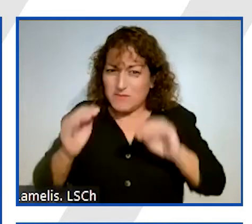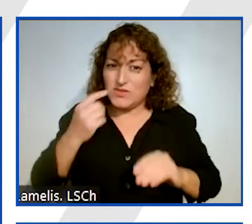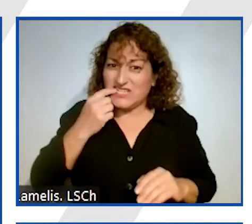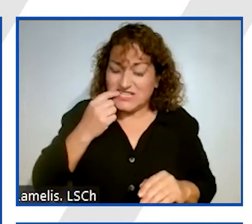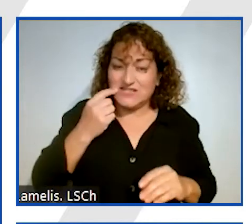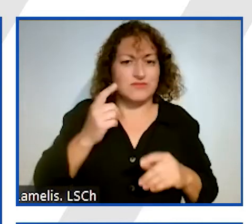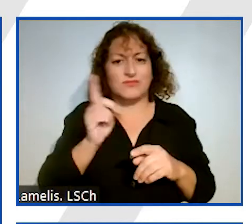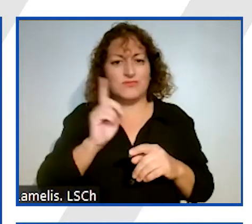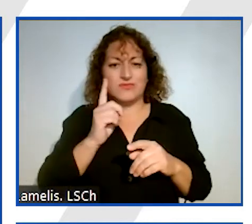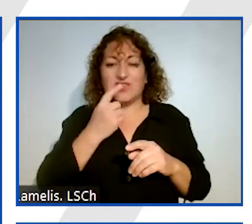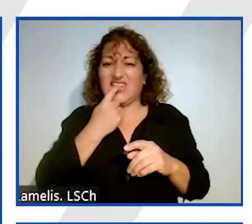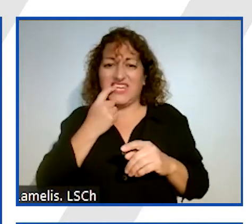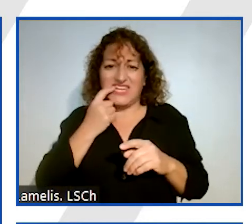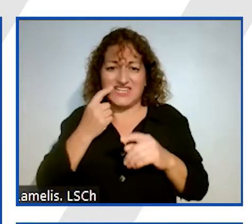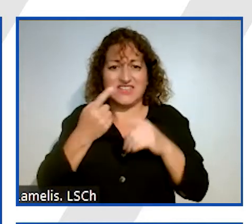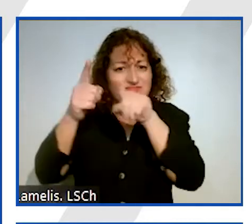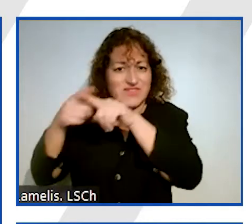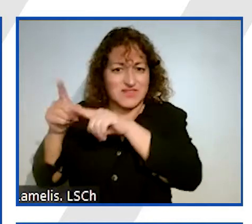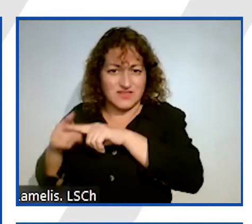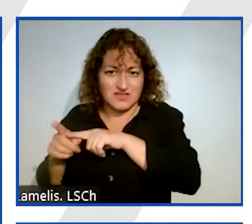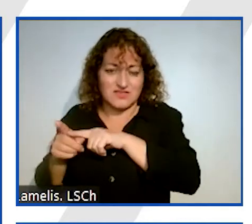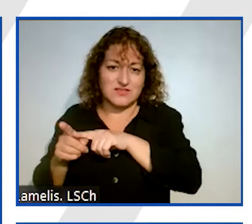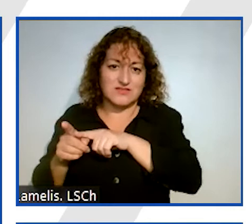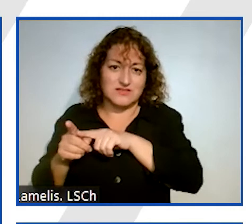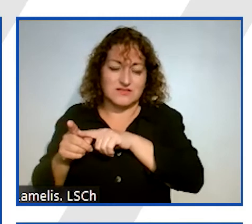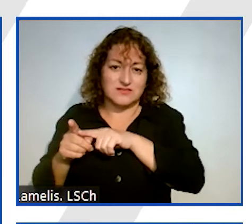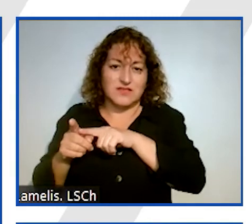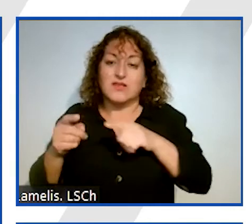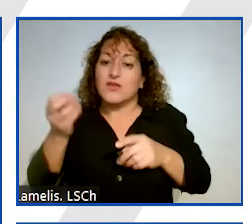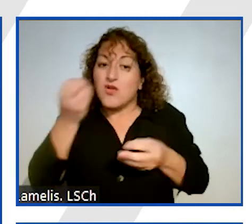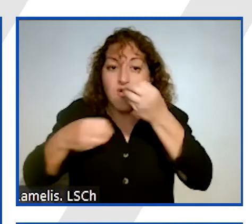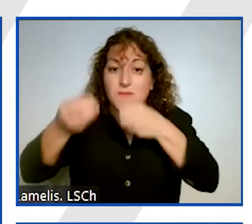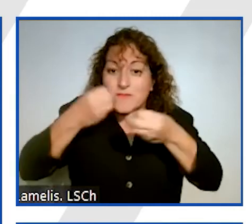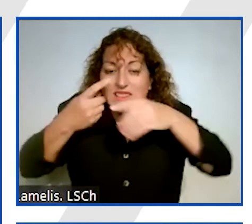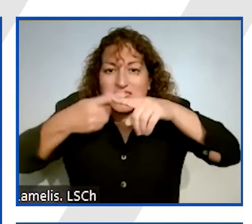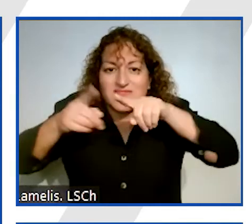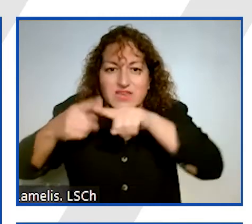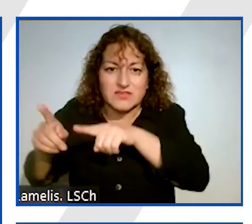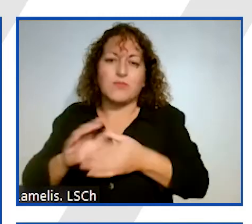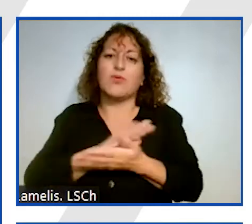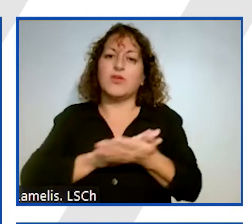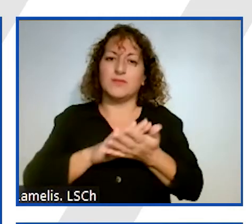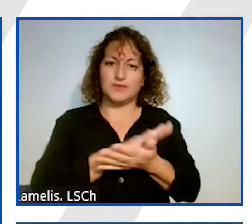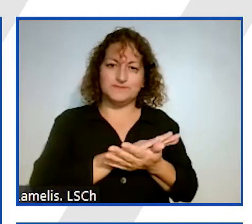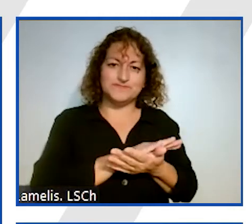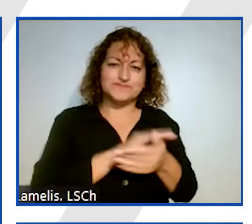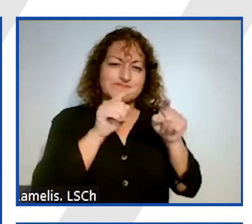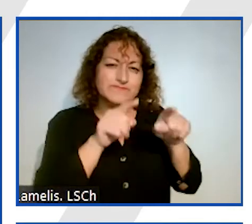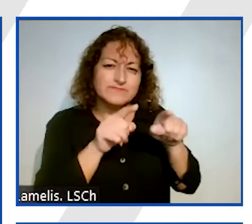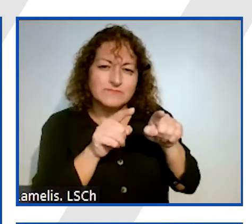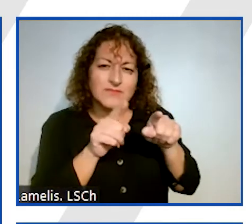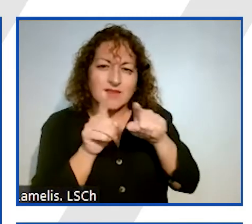tres especies diferentes de tres peces que comen cosas diferentes. Ya, el primero, que tiene esos